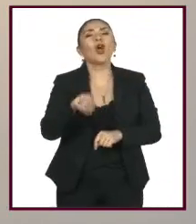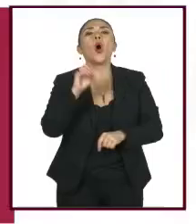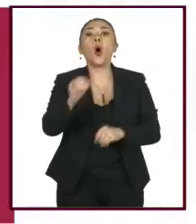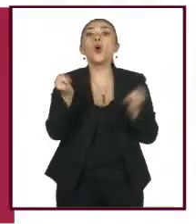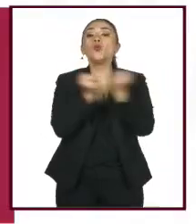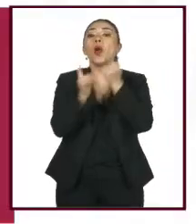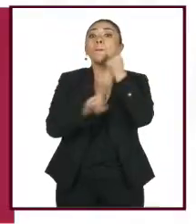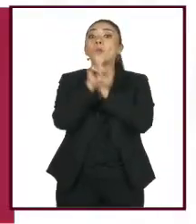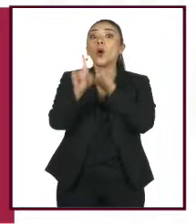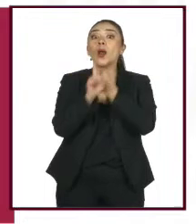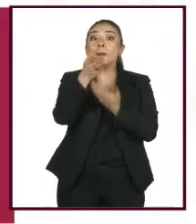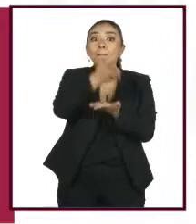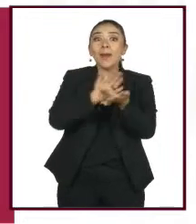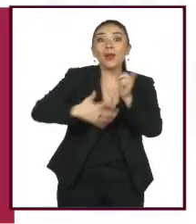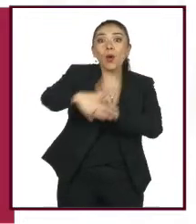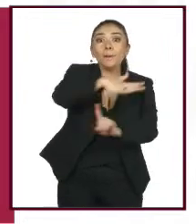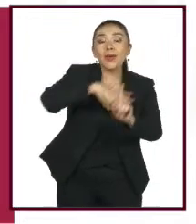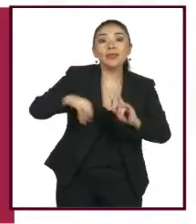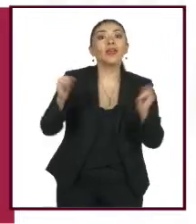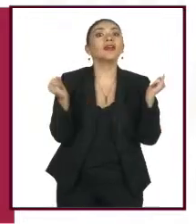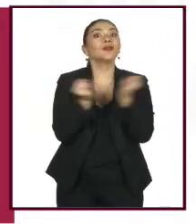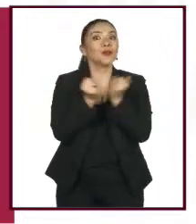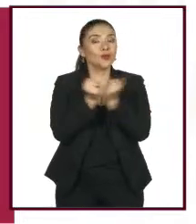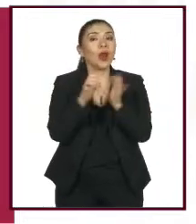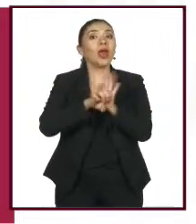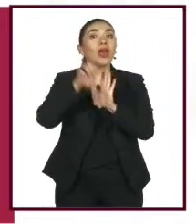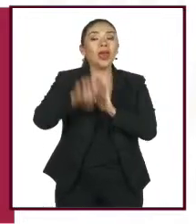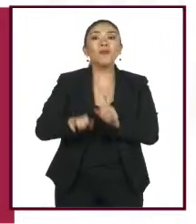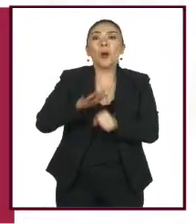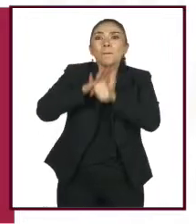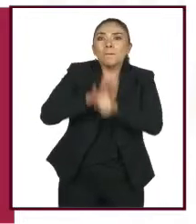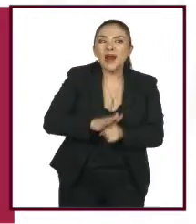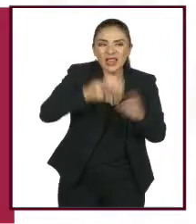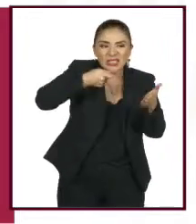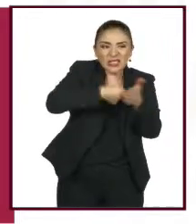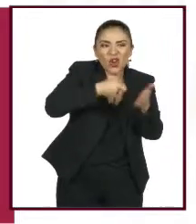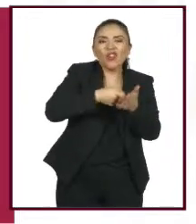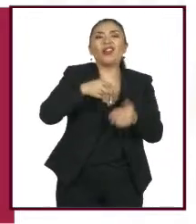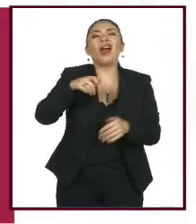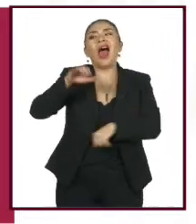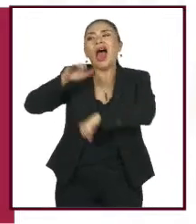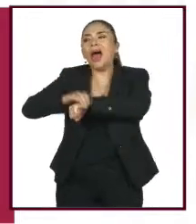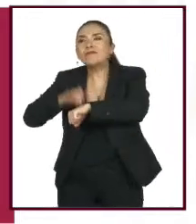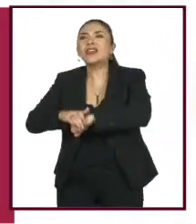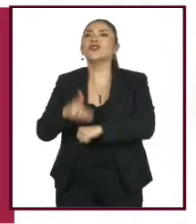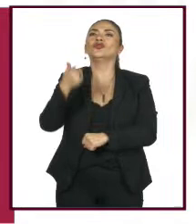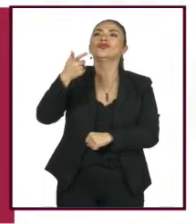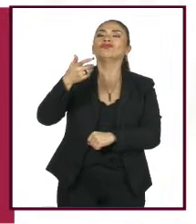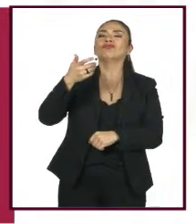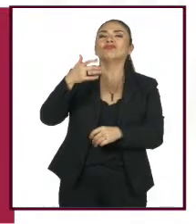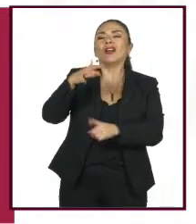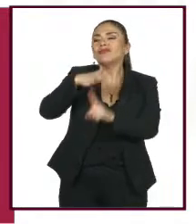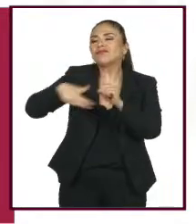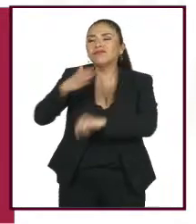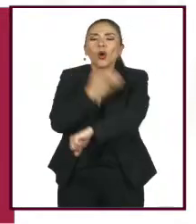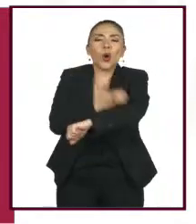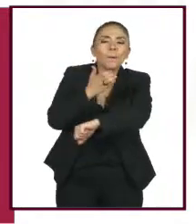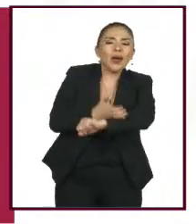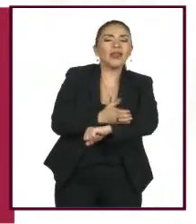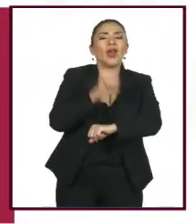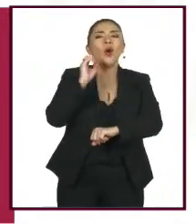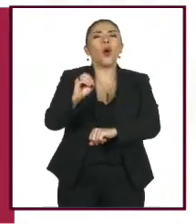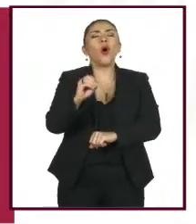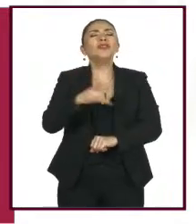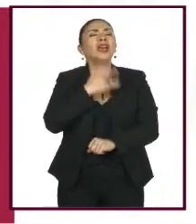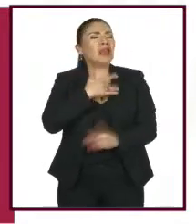Medioambientales también tiene que ver mucho, bueno, esto que les mencionaba de la presión social con los amigos, con los pares, el entorno, con la